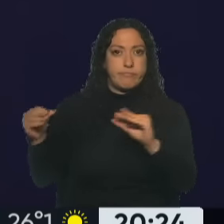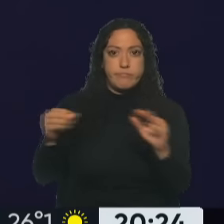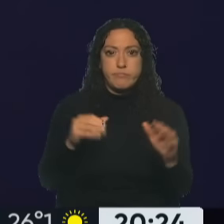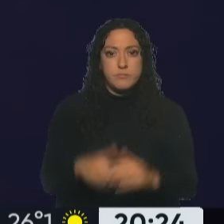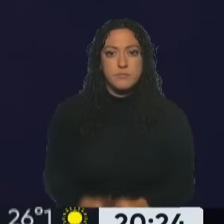mejor